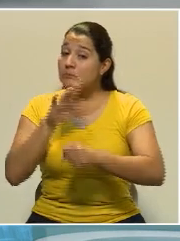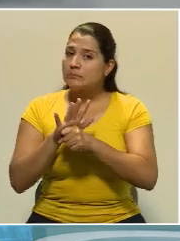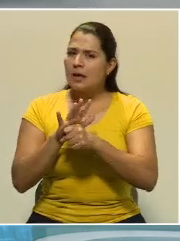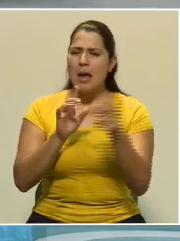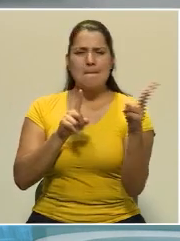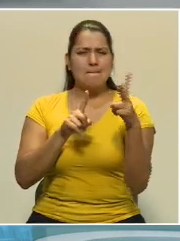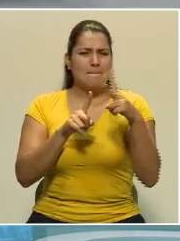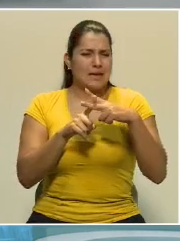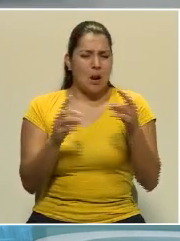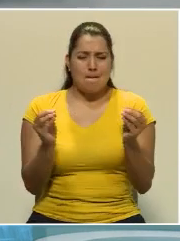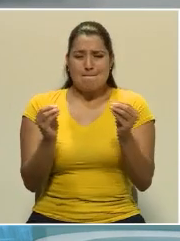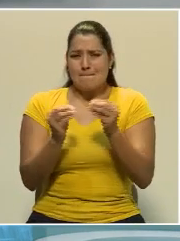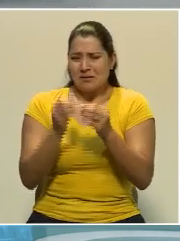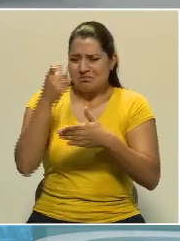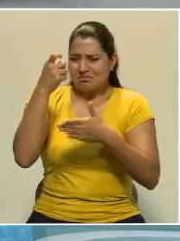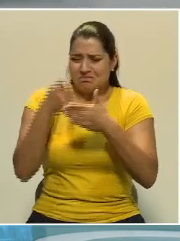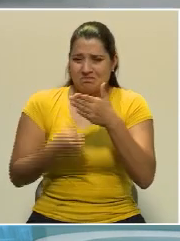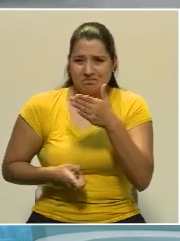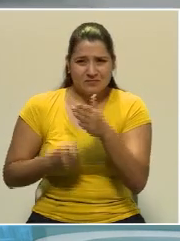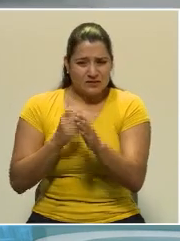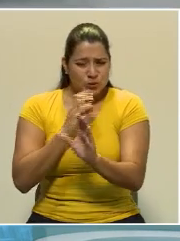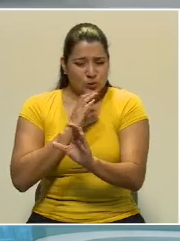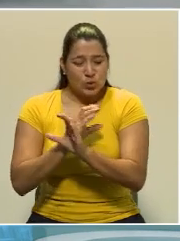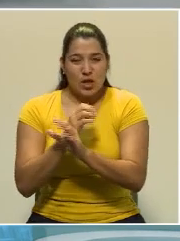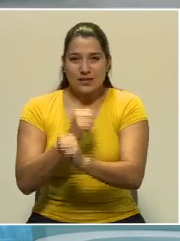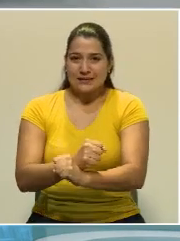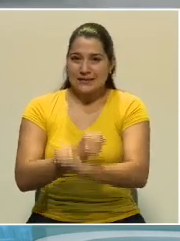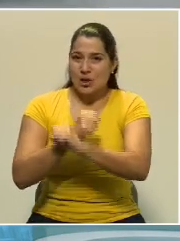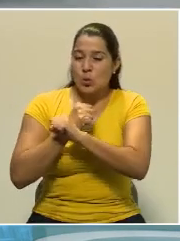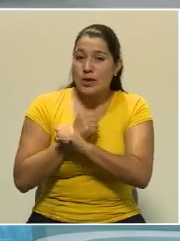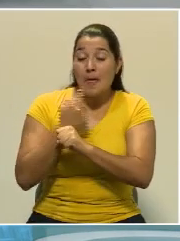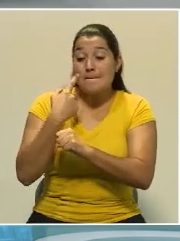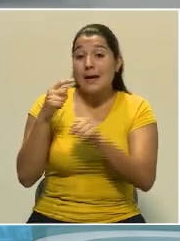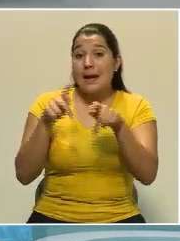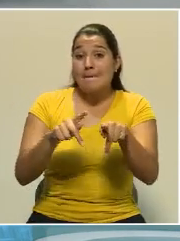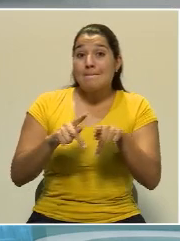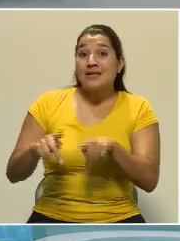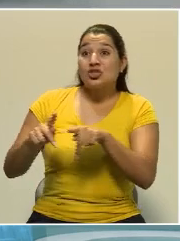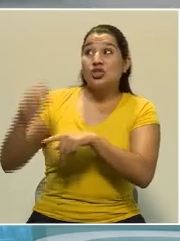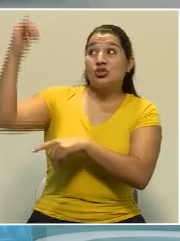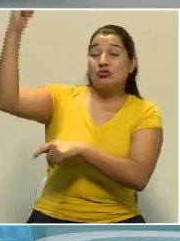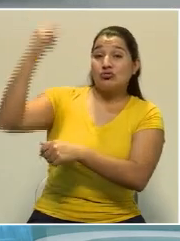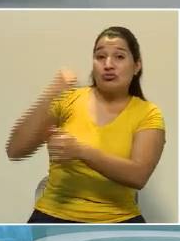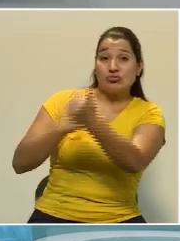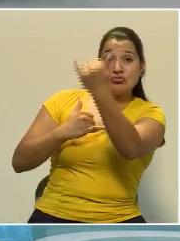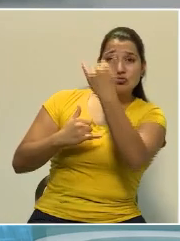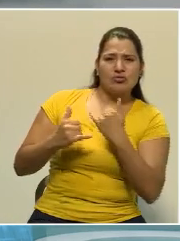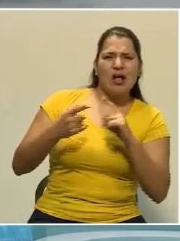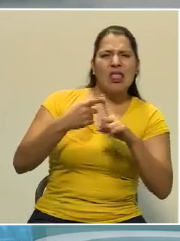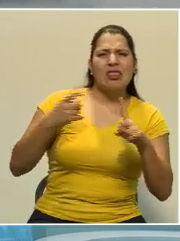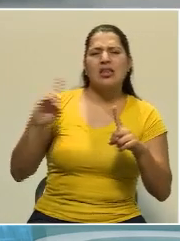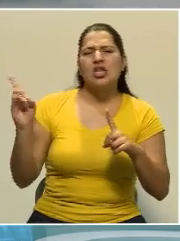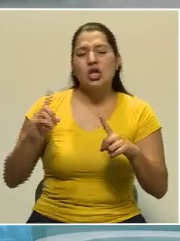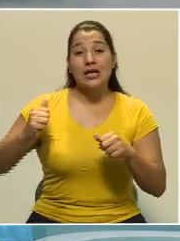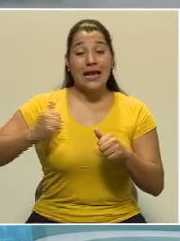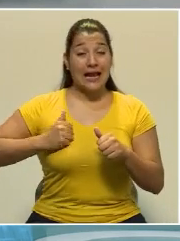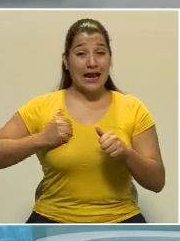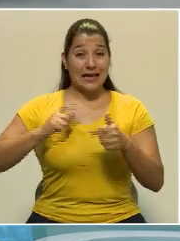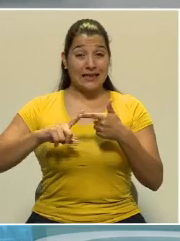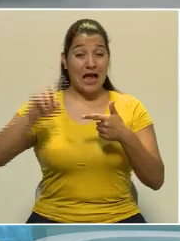los más estrictos controles de seguridad sanitaria a los viajeros de Canadá, de Europa y del Reino